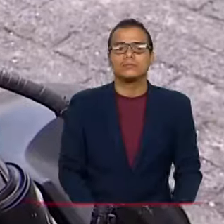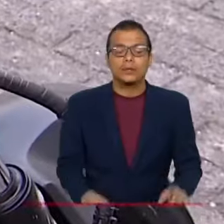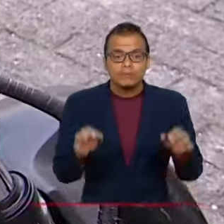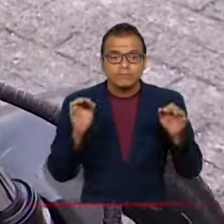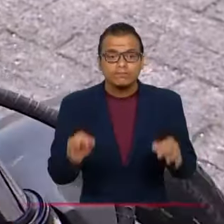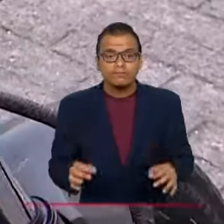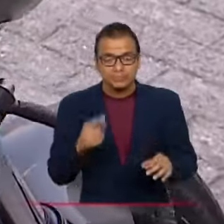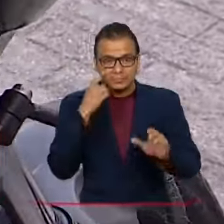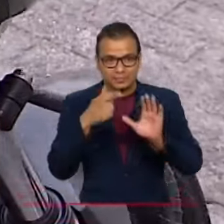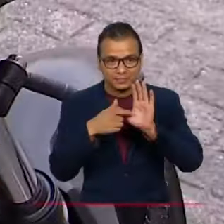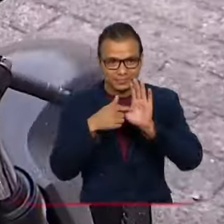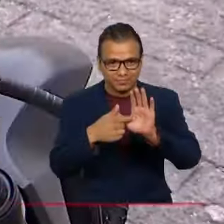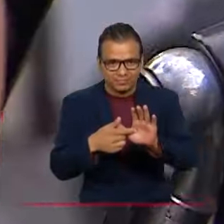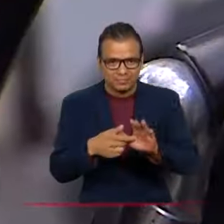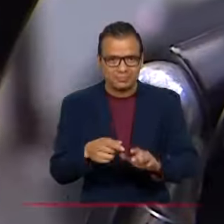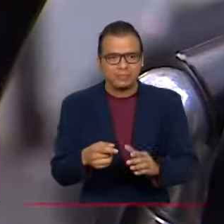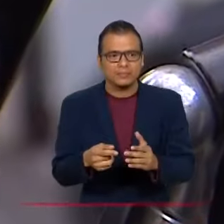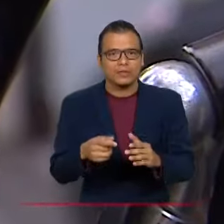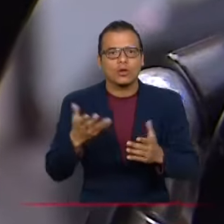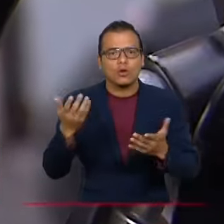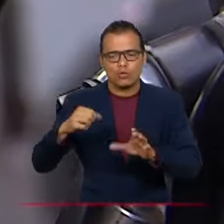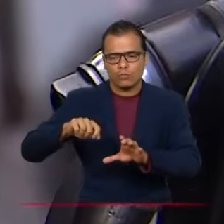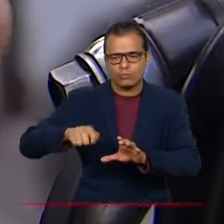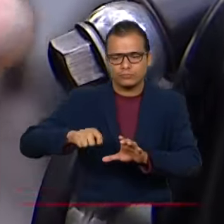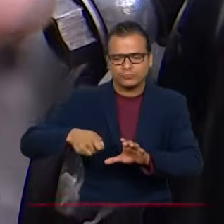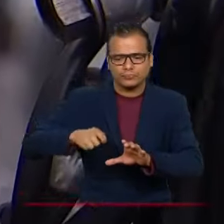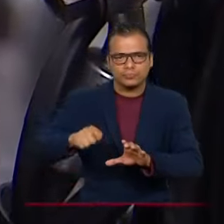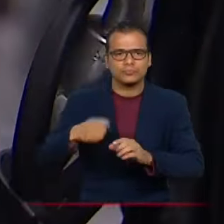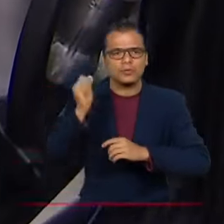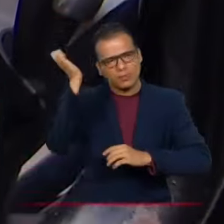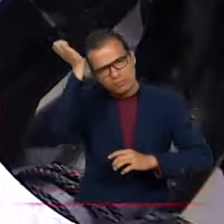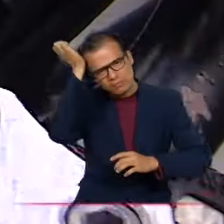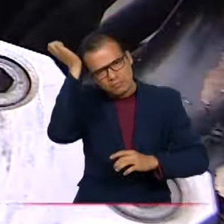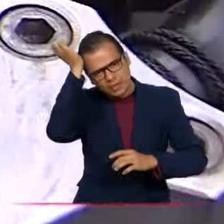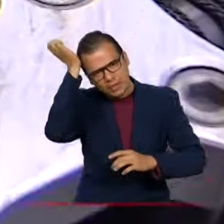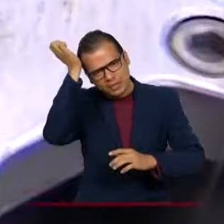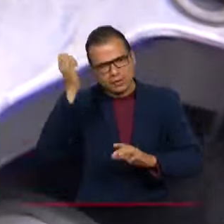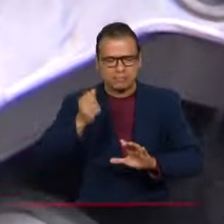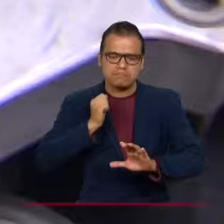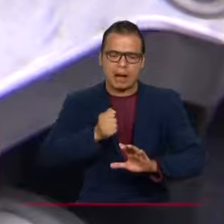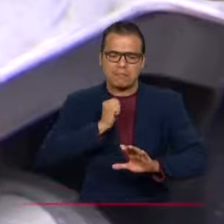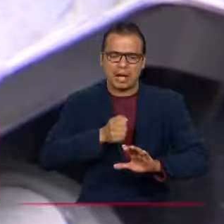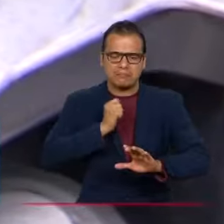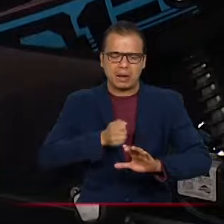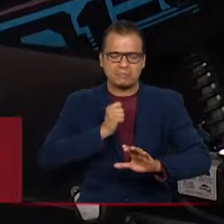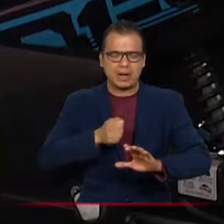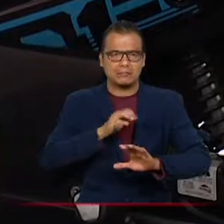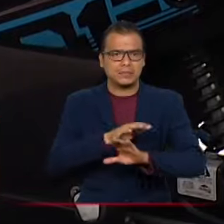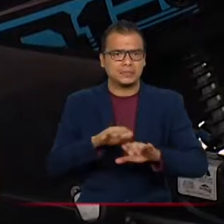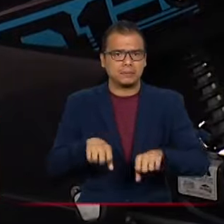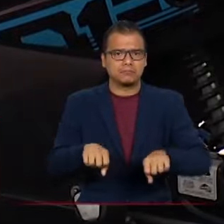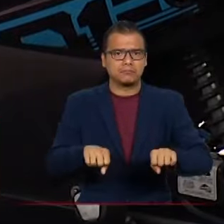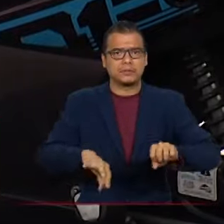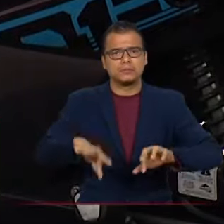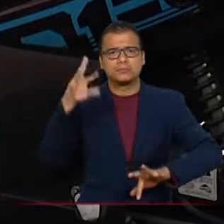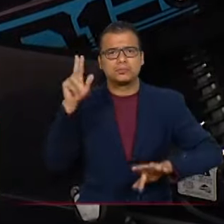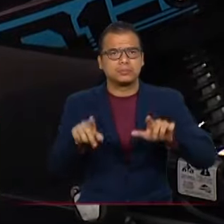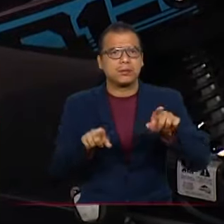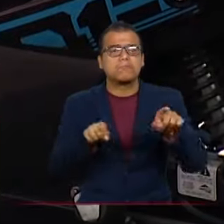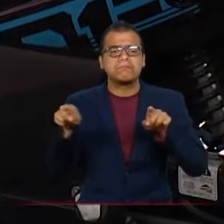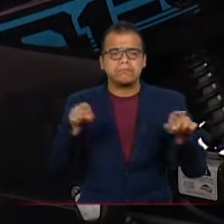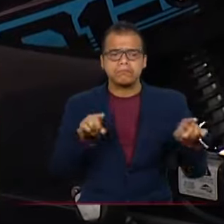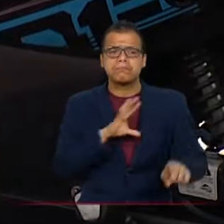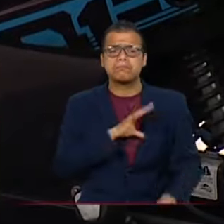Así como lo observa, con destornillador, piedra en mano y unos cuantos golpes, muchas motocicletas han sido hurtadas en las calles de